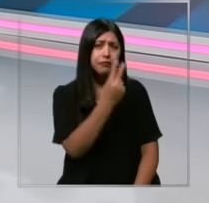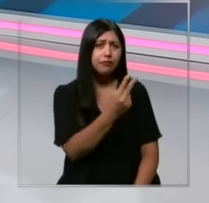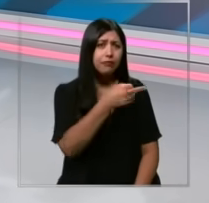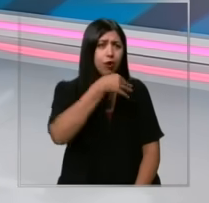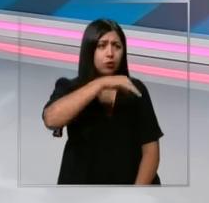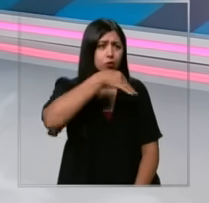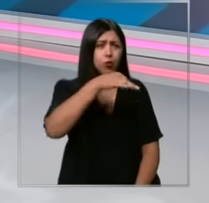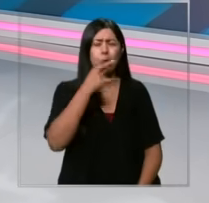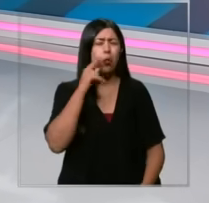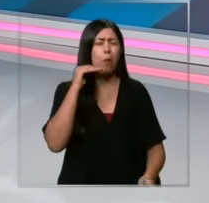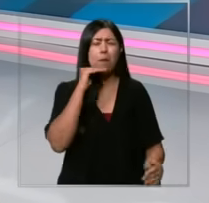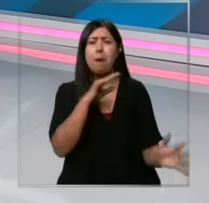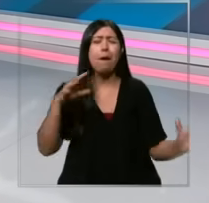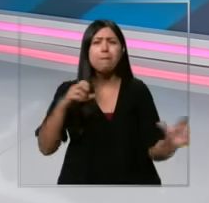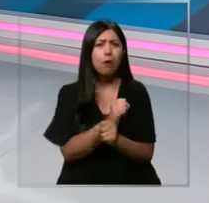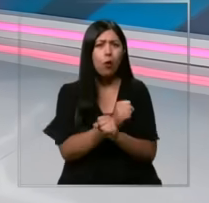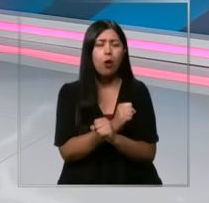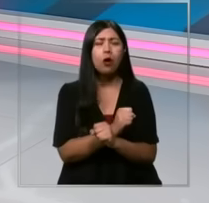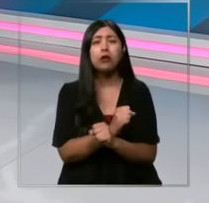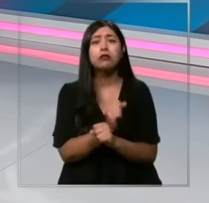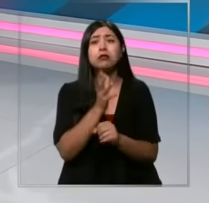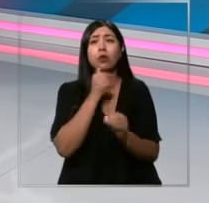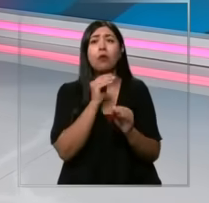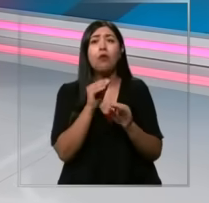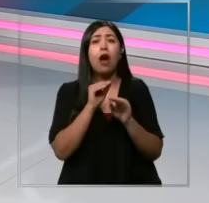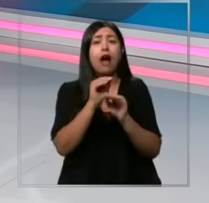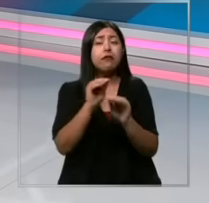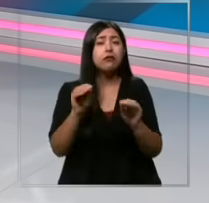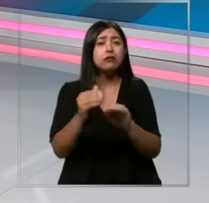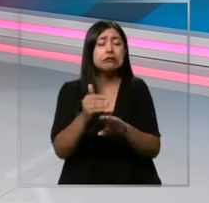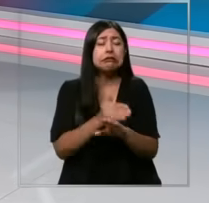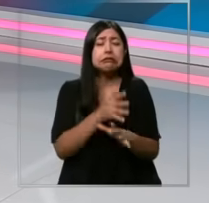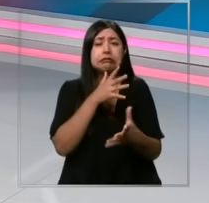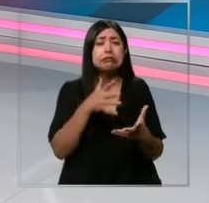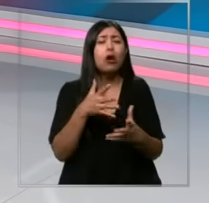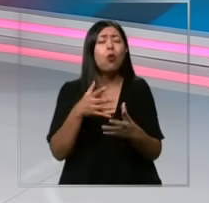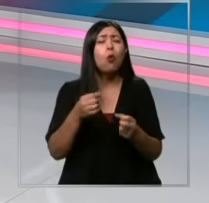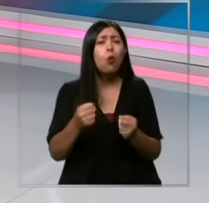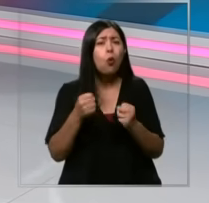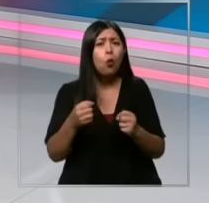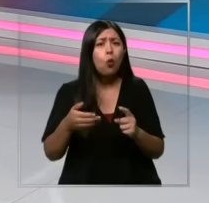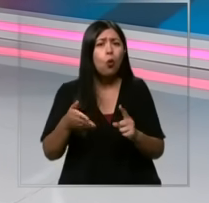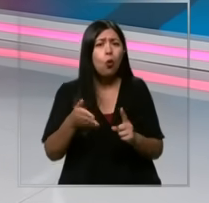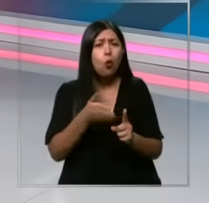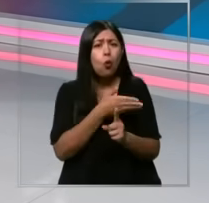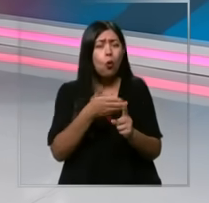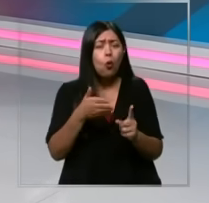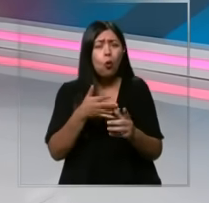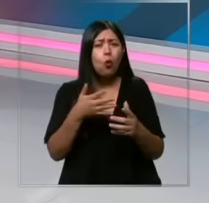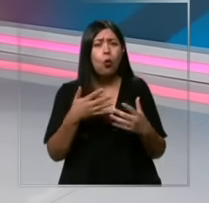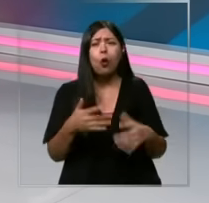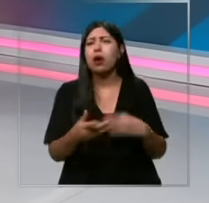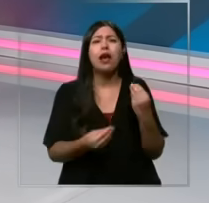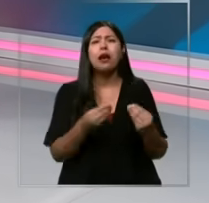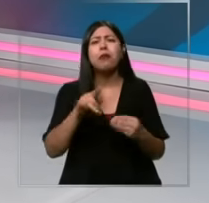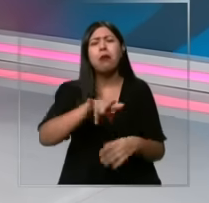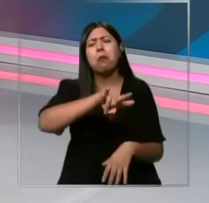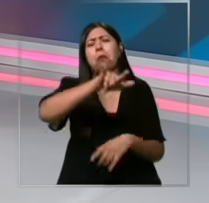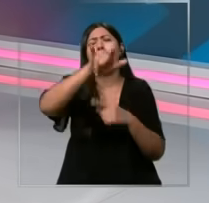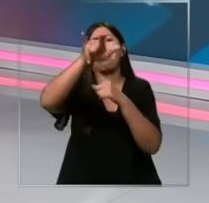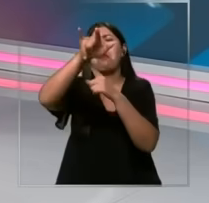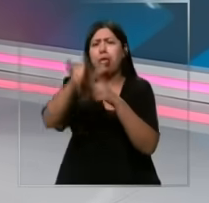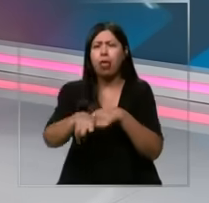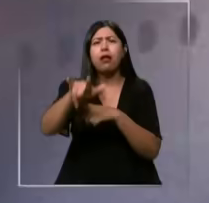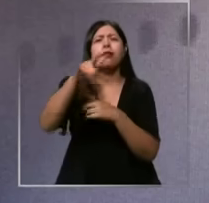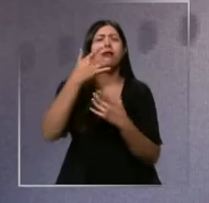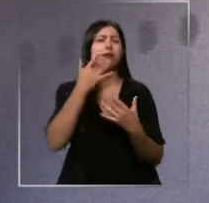ocurrió muy rápido, sin ninguna advertencia, de una forma tremendamente brusca y violenta. ¿Qué puede provocar un hecho como este en pleno vuelo? Bueno, hay